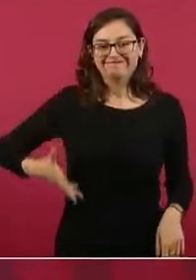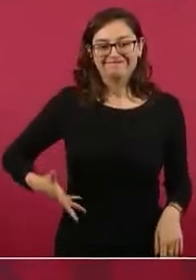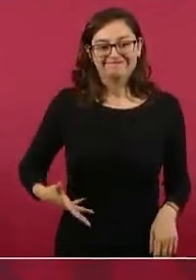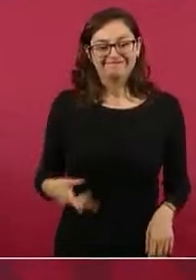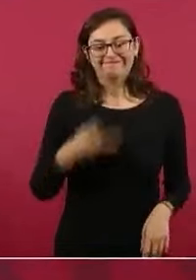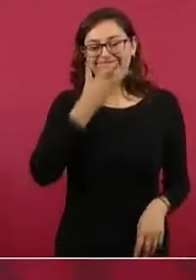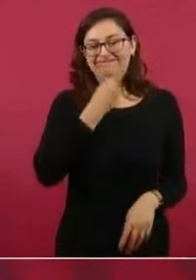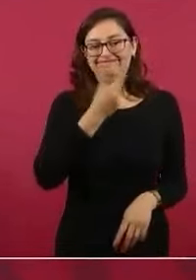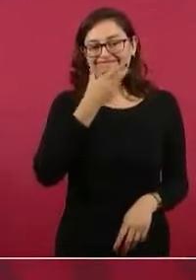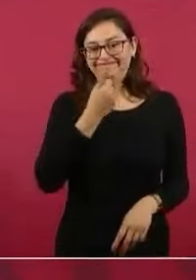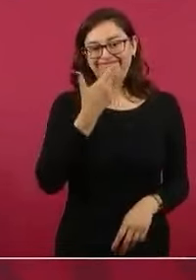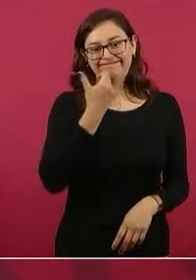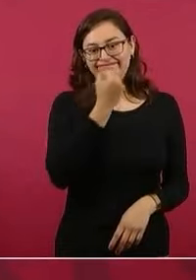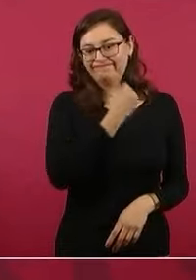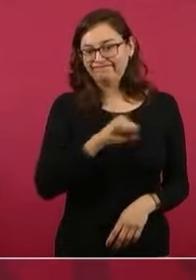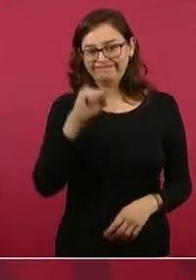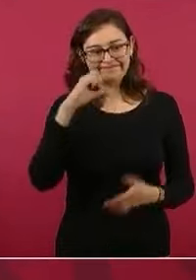campeón.